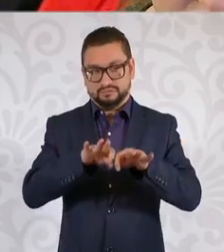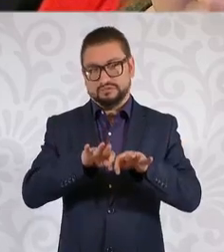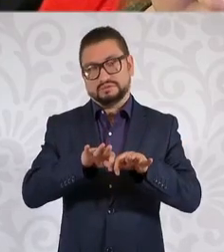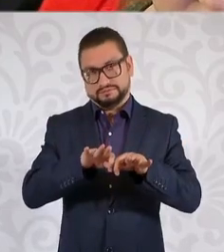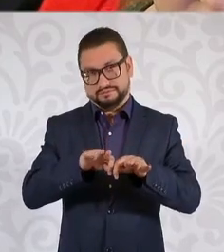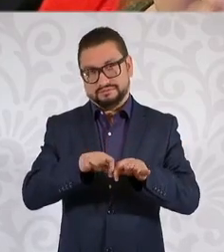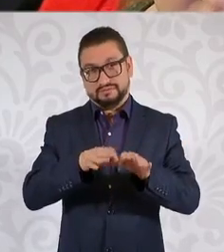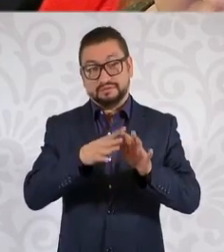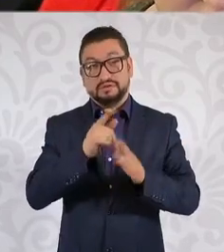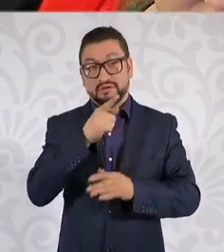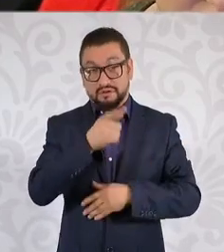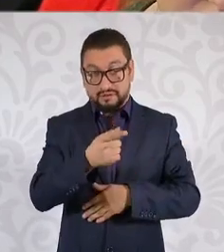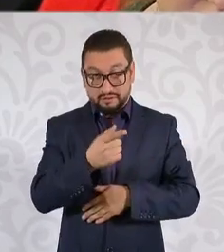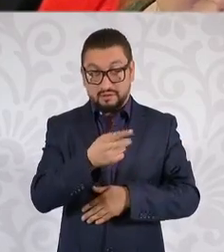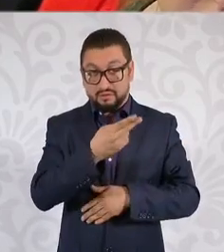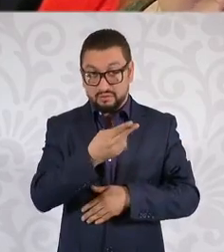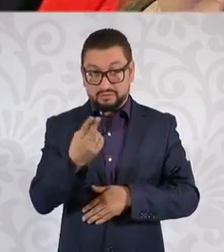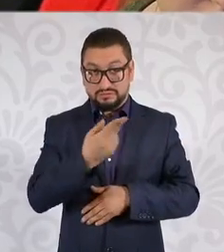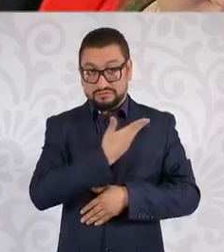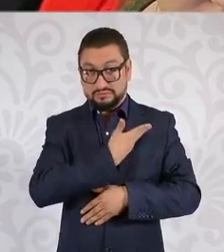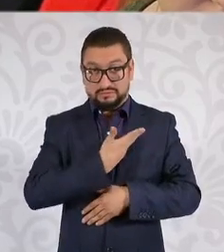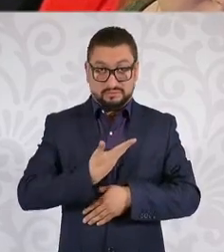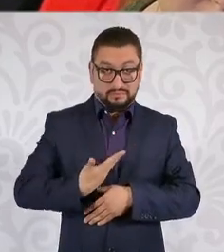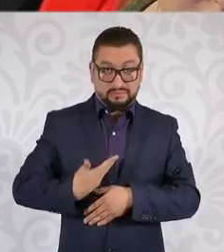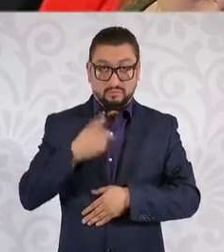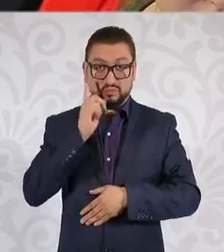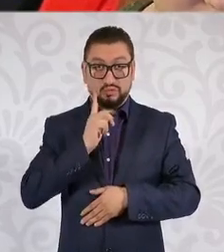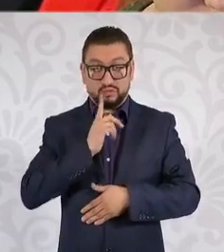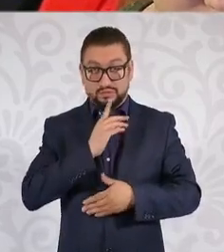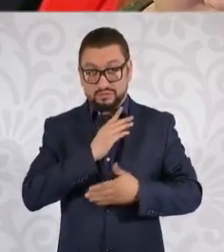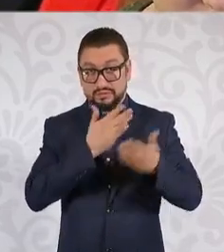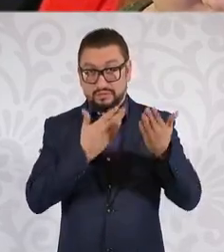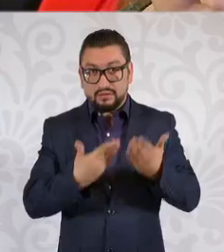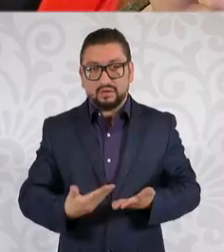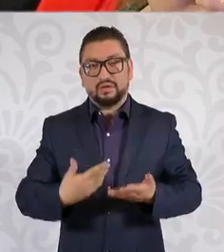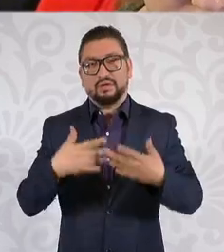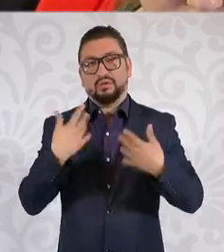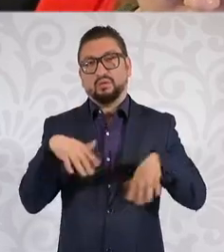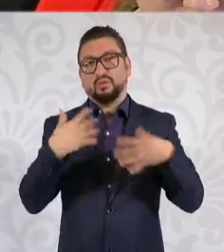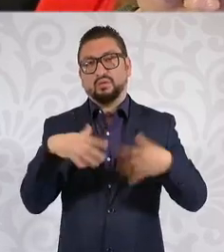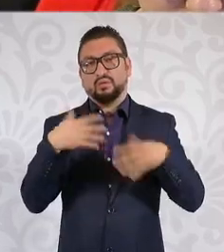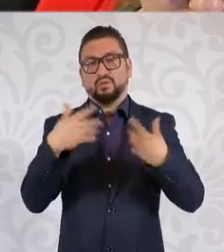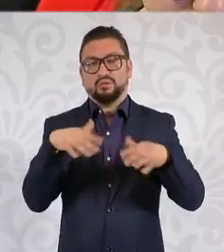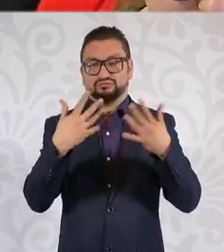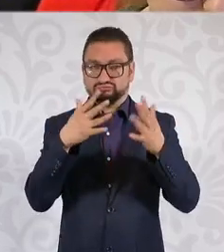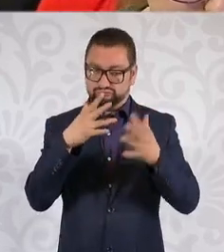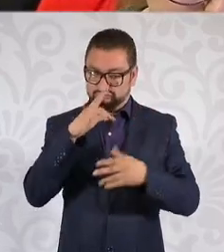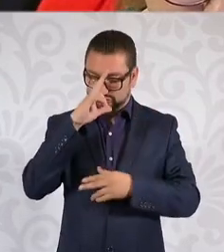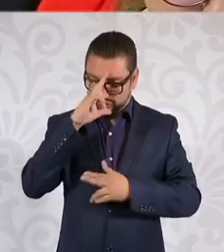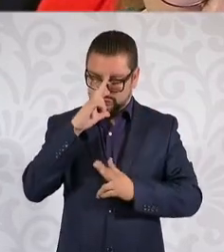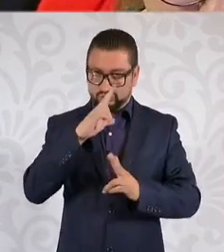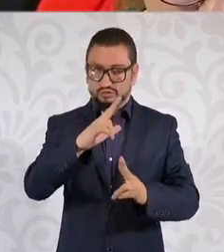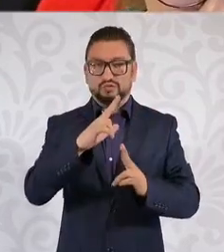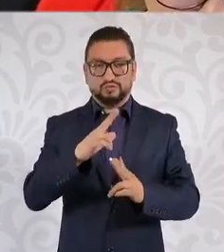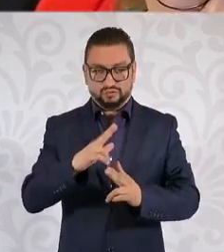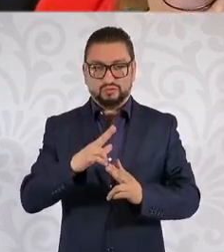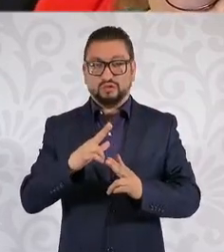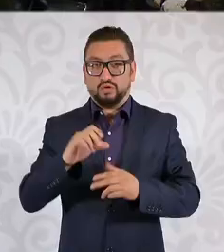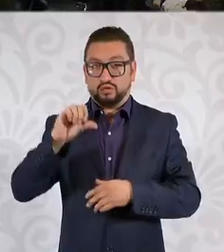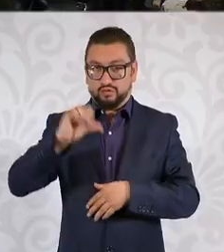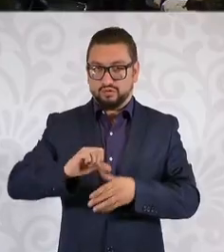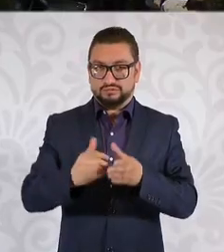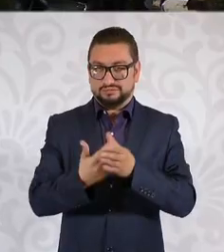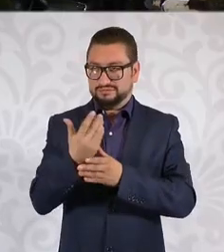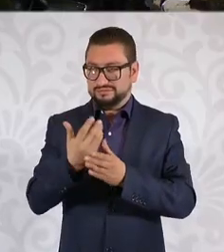saludar su llegada como presidenta de la República. Es un honor estar en esta